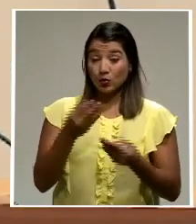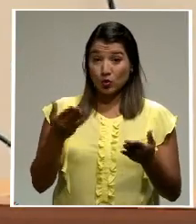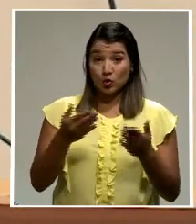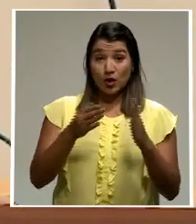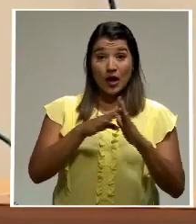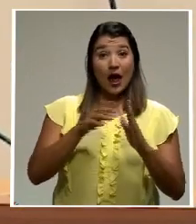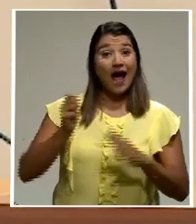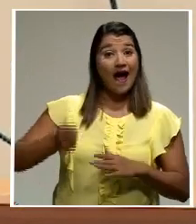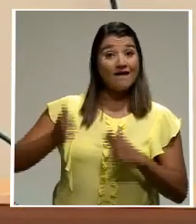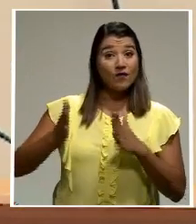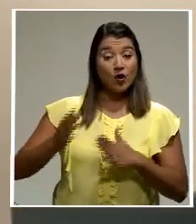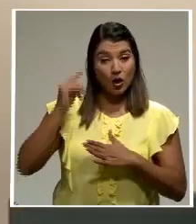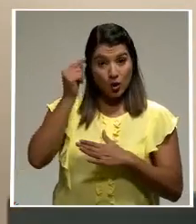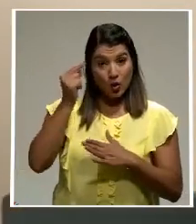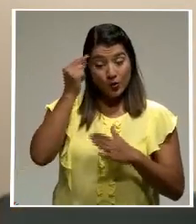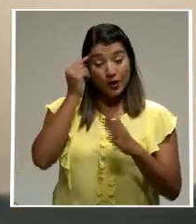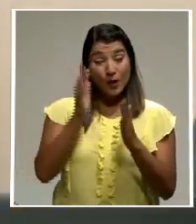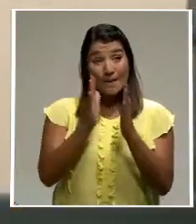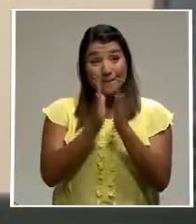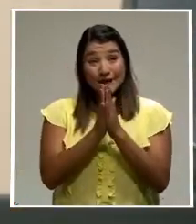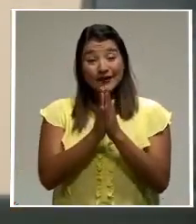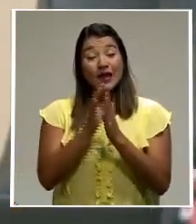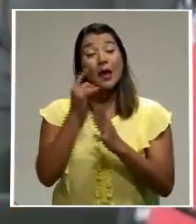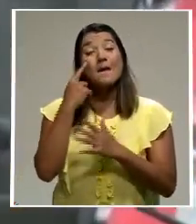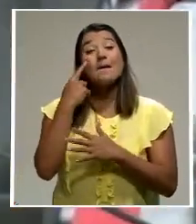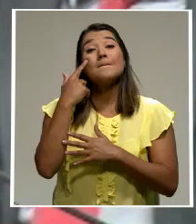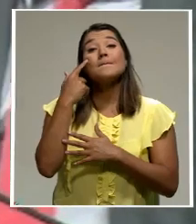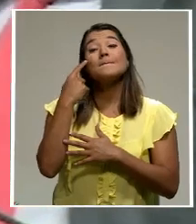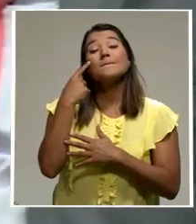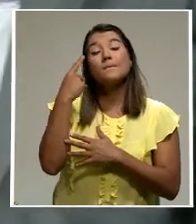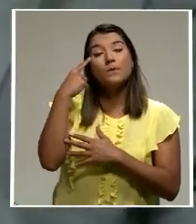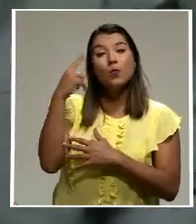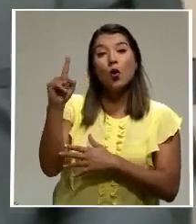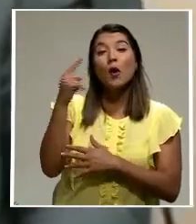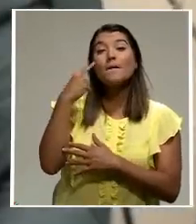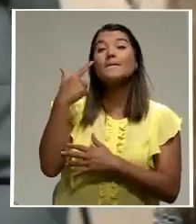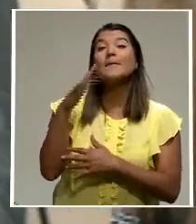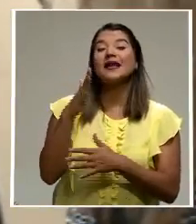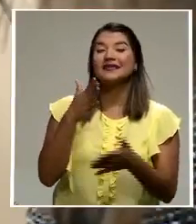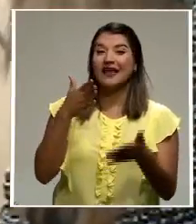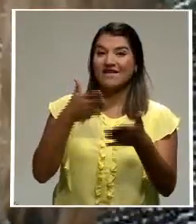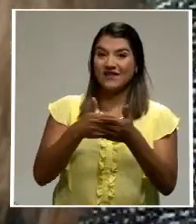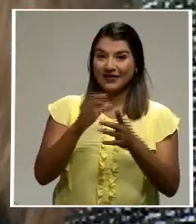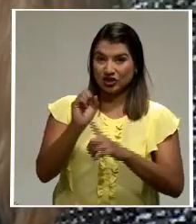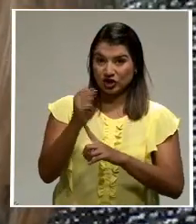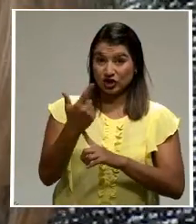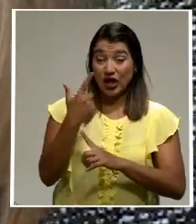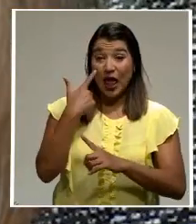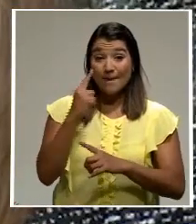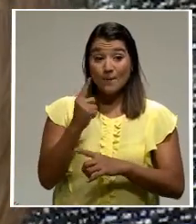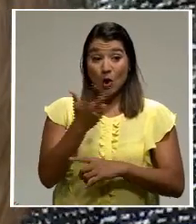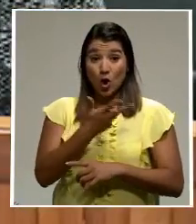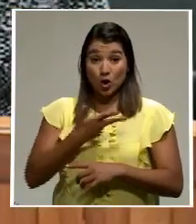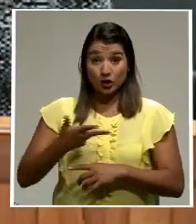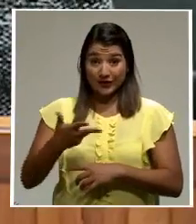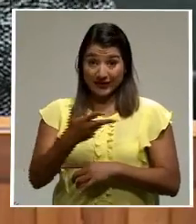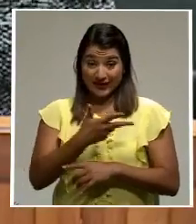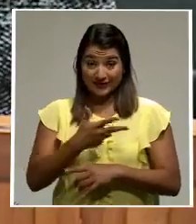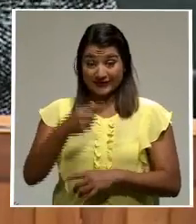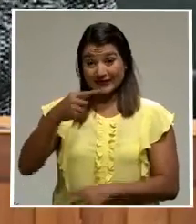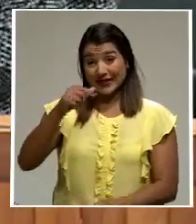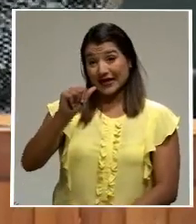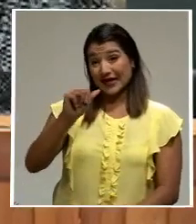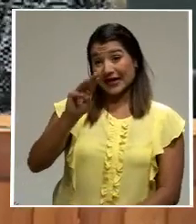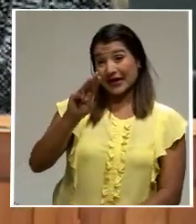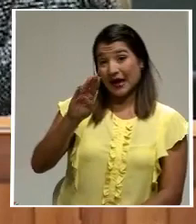de la República solicitó que por el presunto daño social ocasionado por los tres, Gamboa y Smith cancelen 15 millones